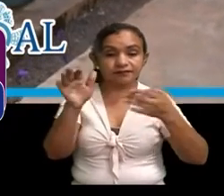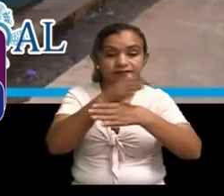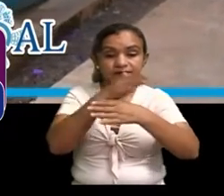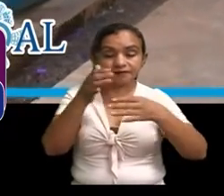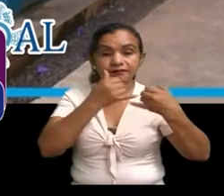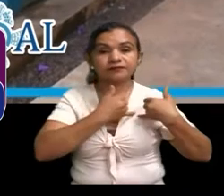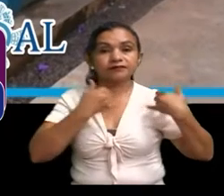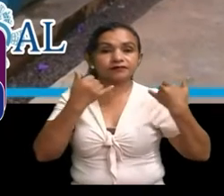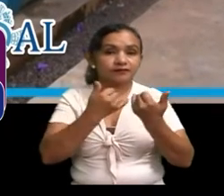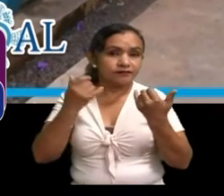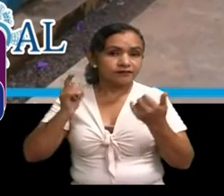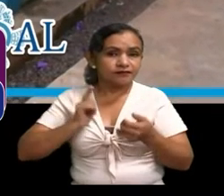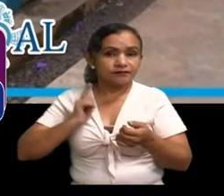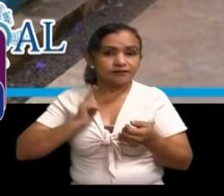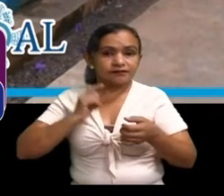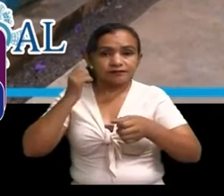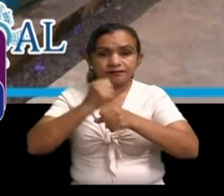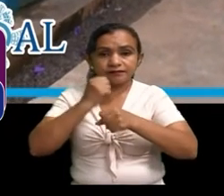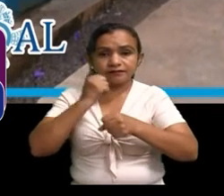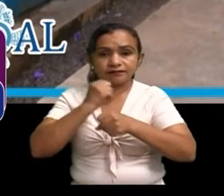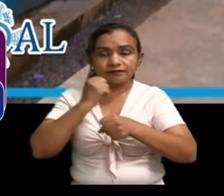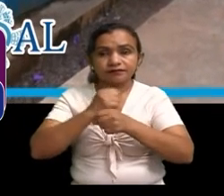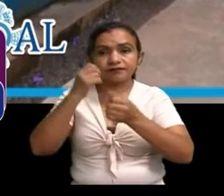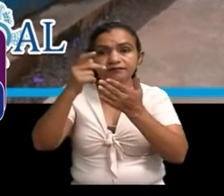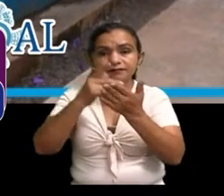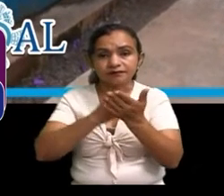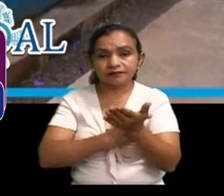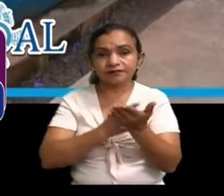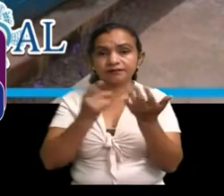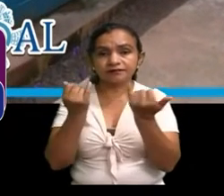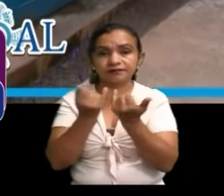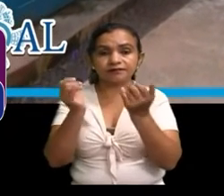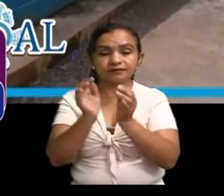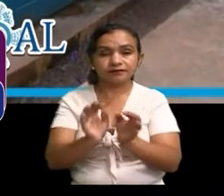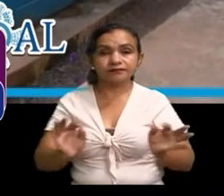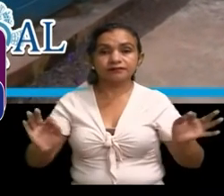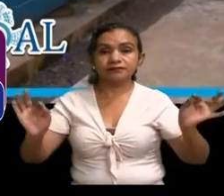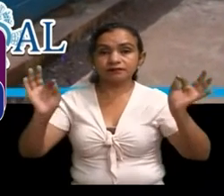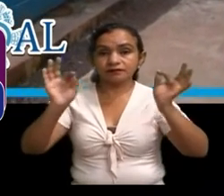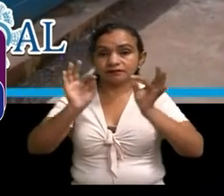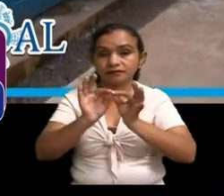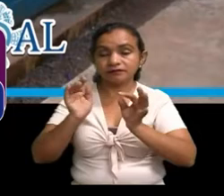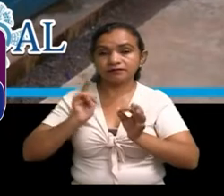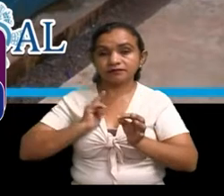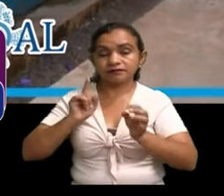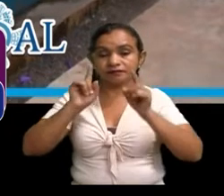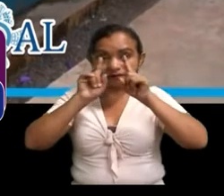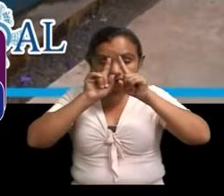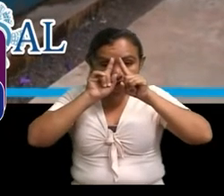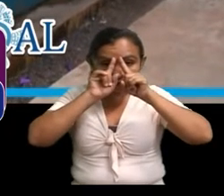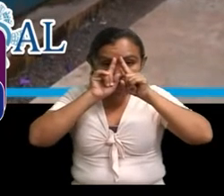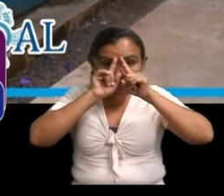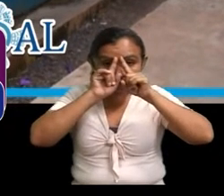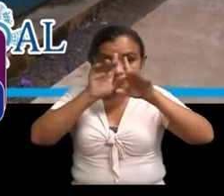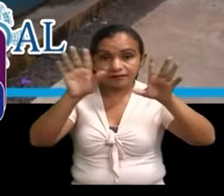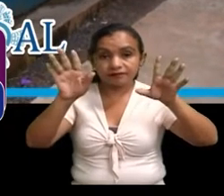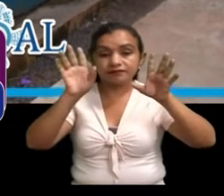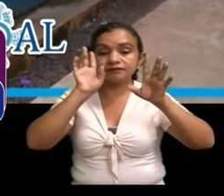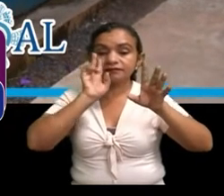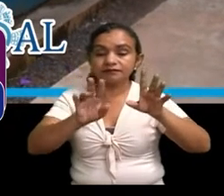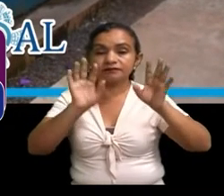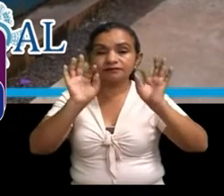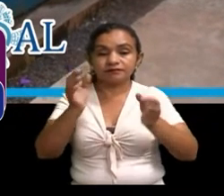tenemos récord de ejecución de proyectos, pero también lo más importante es de que haya transparencia en el uso y manejo y el destino de